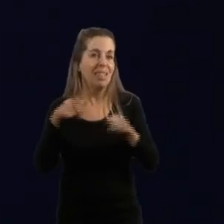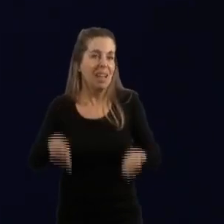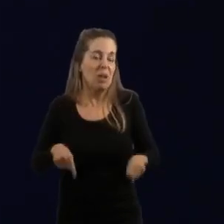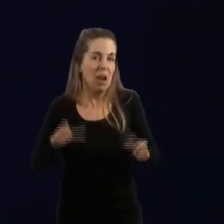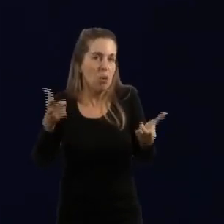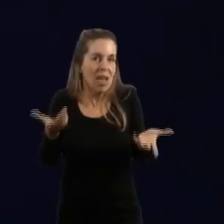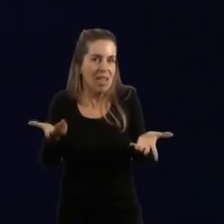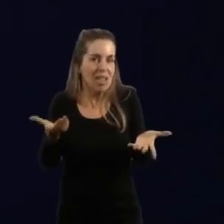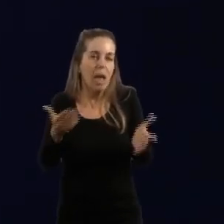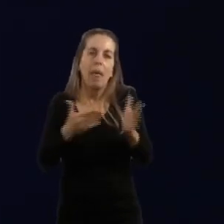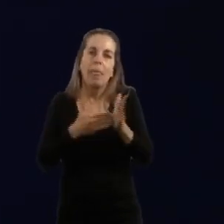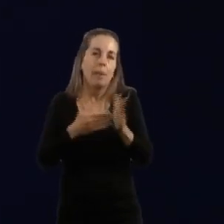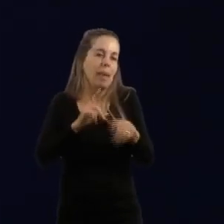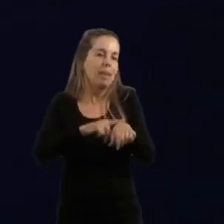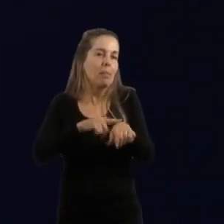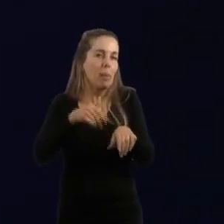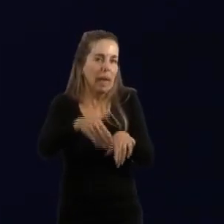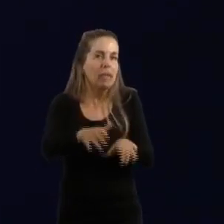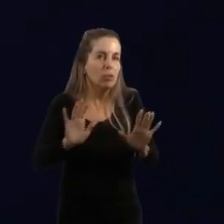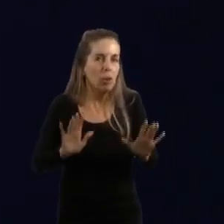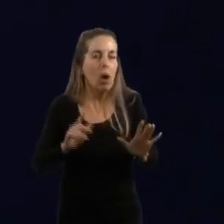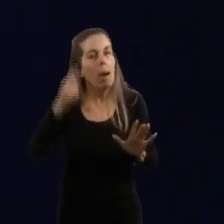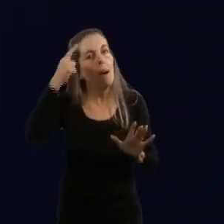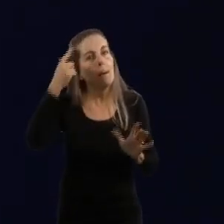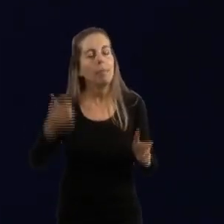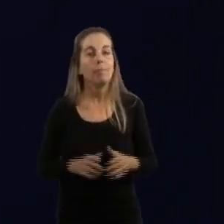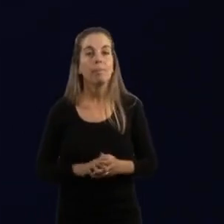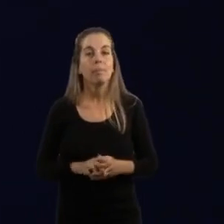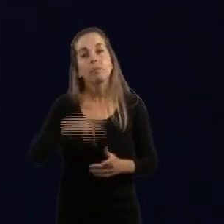Cuando ocurran veremos cada caso y veremos cuál fue la decisión. Última pregunta.